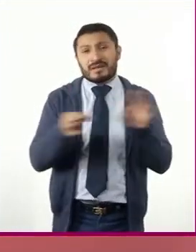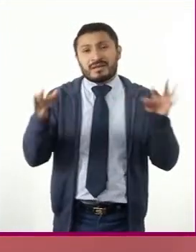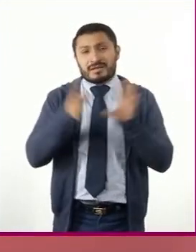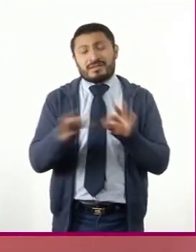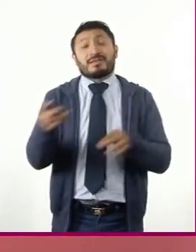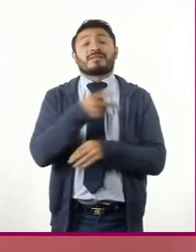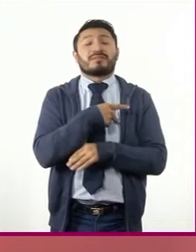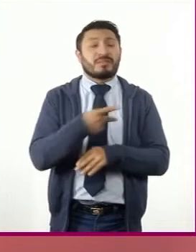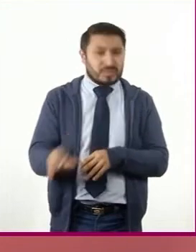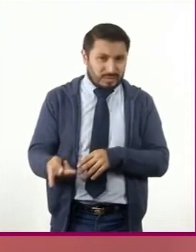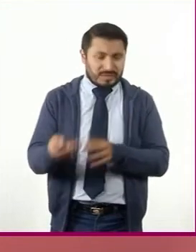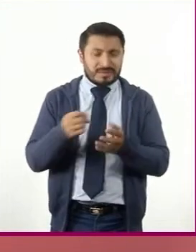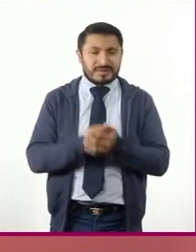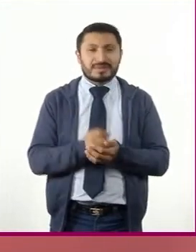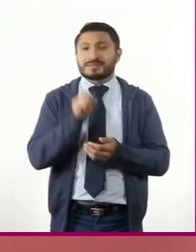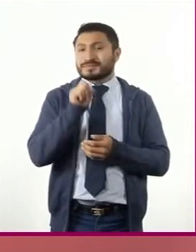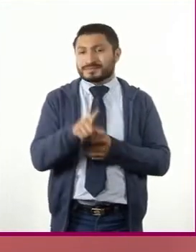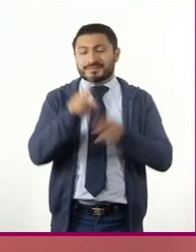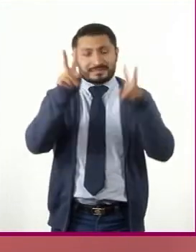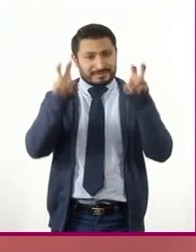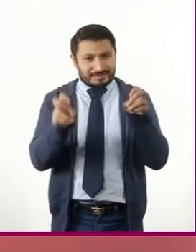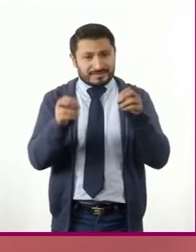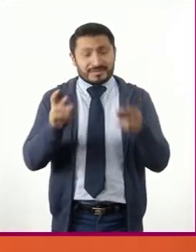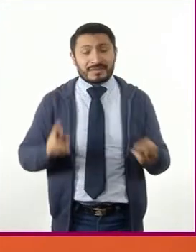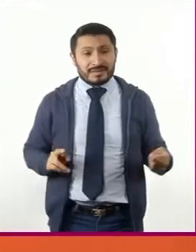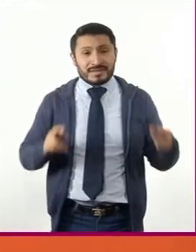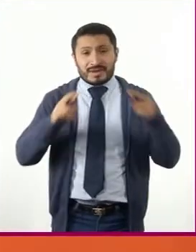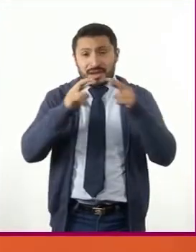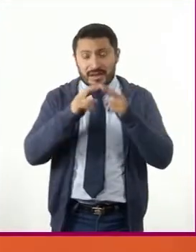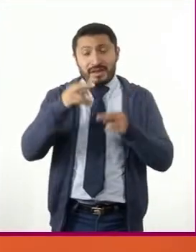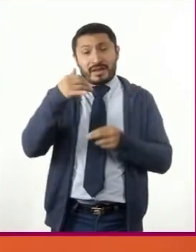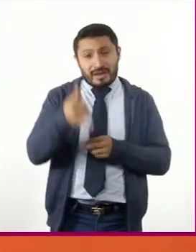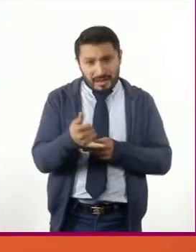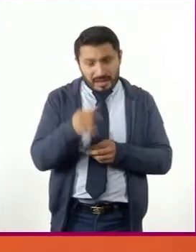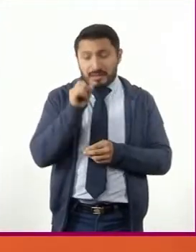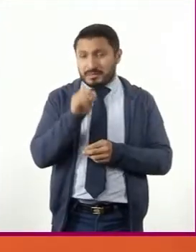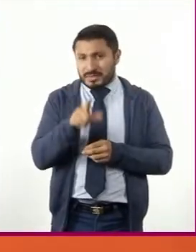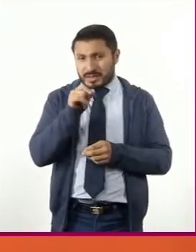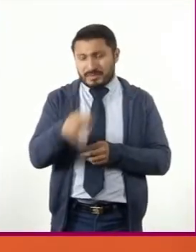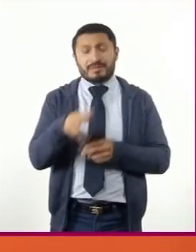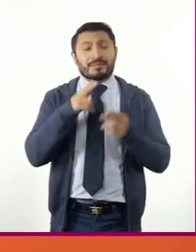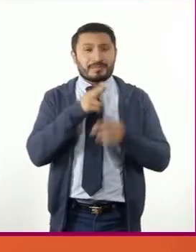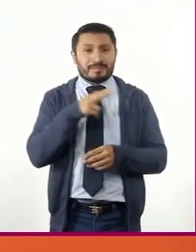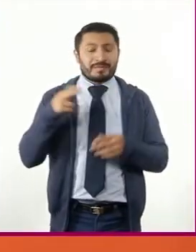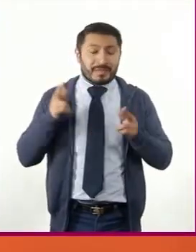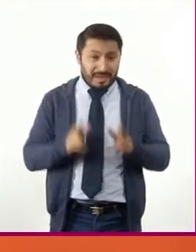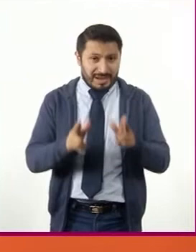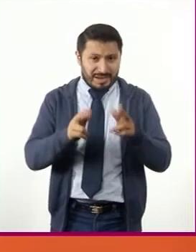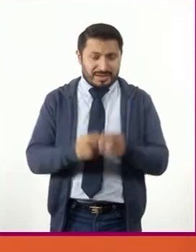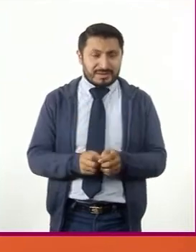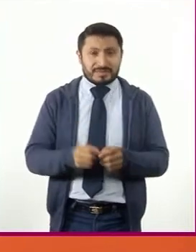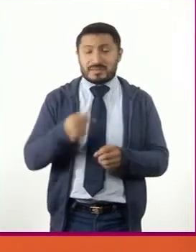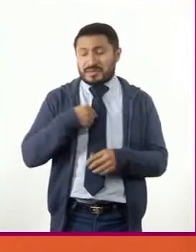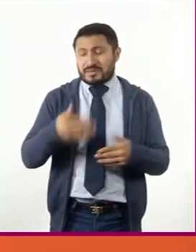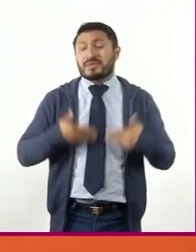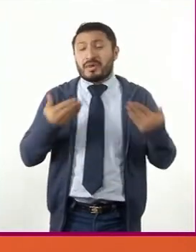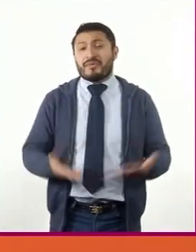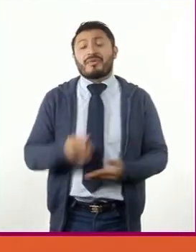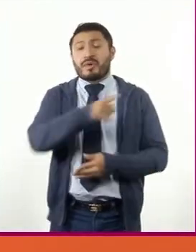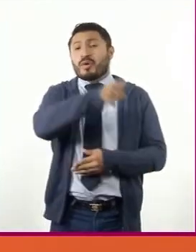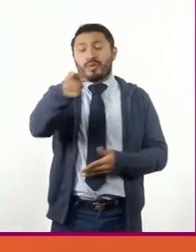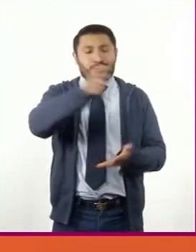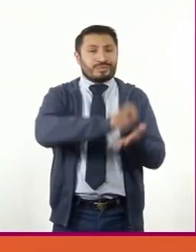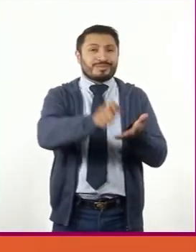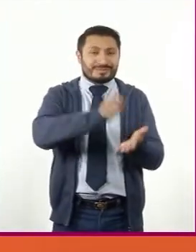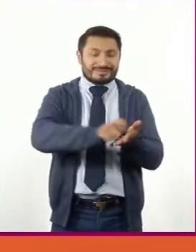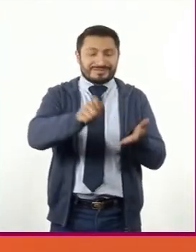pobreza. Habló también de cierta religiosidad y, por supuesto, del heroísmo. Confío que tomaron notas,